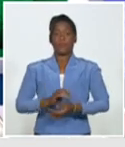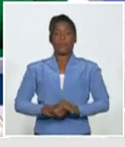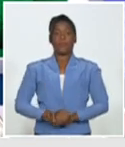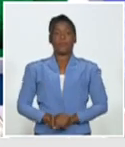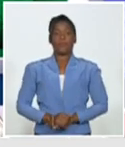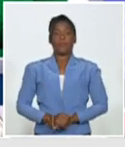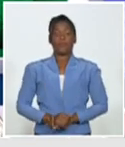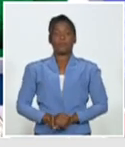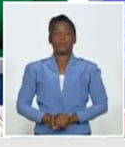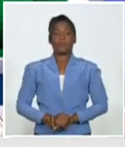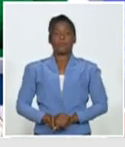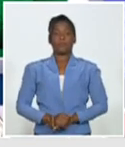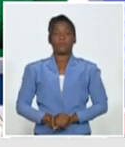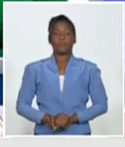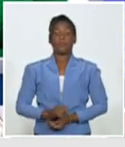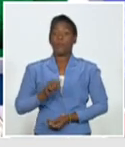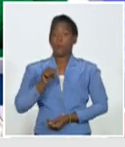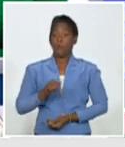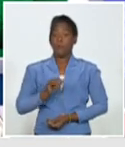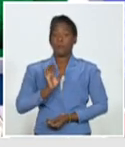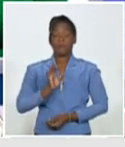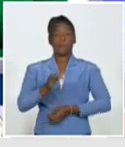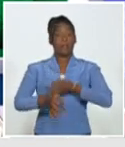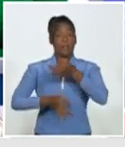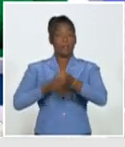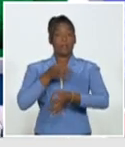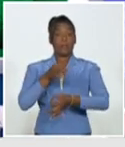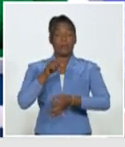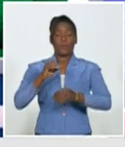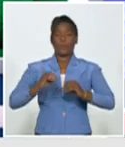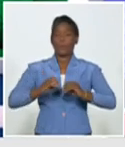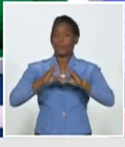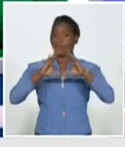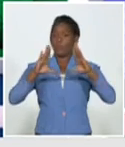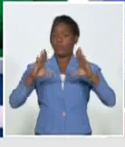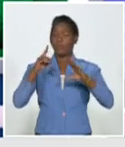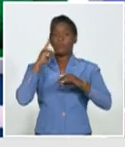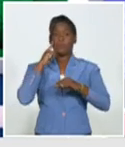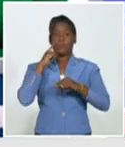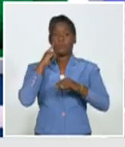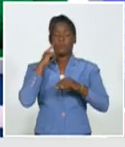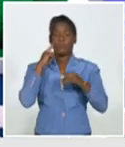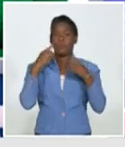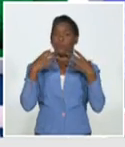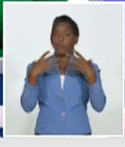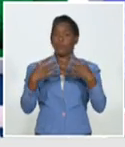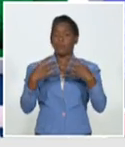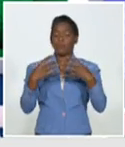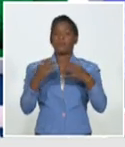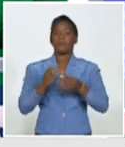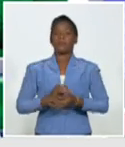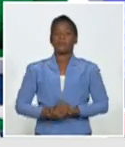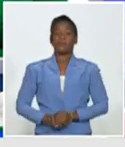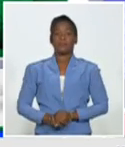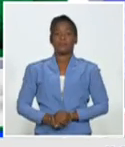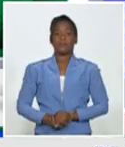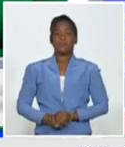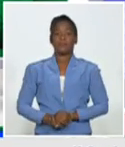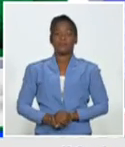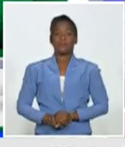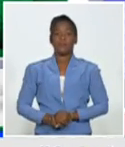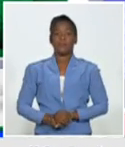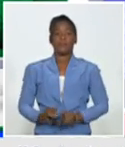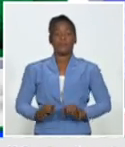favorables, y lo más significativo, 5 fallecidos tenemos que informar en el día de